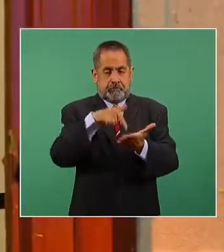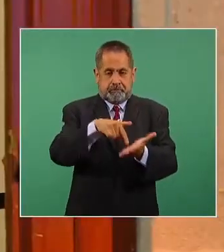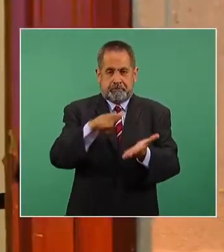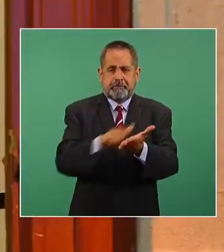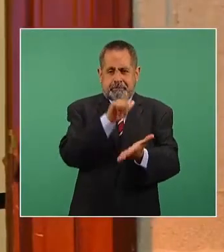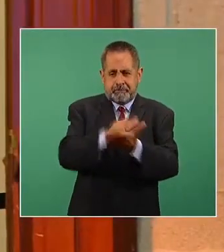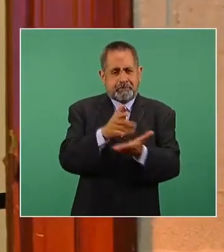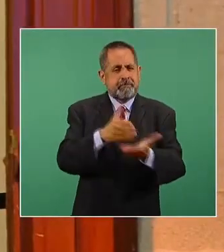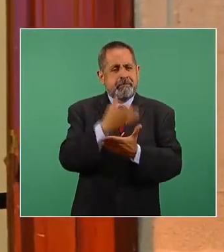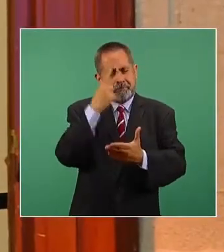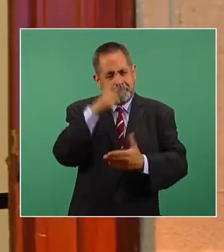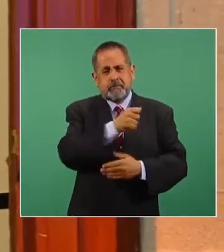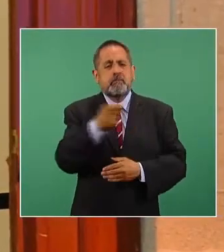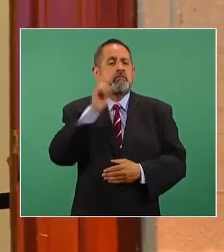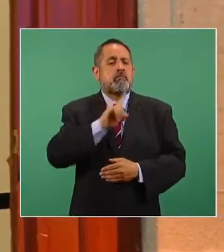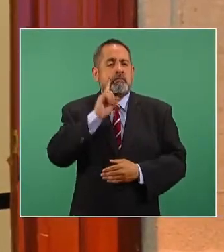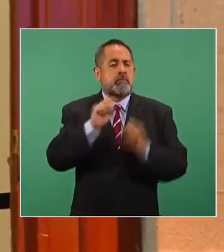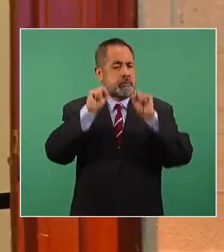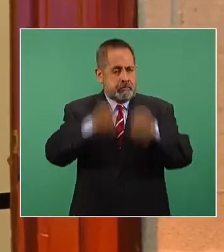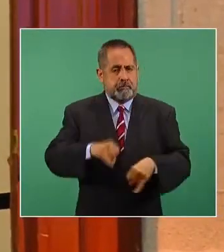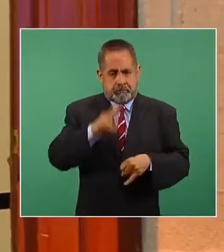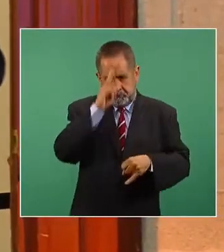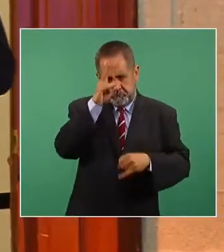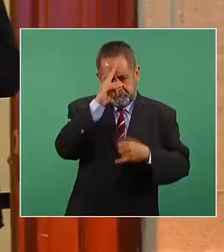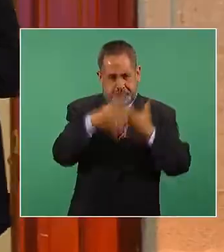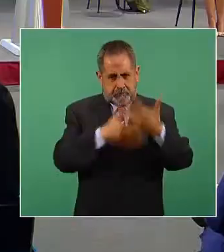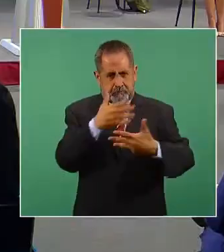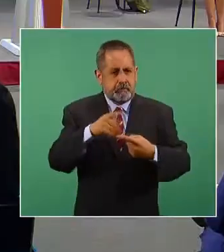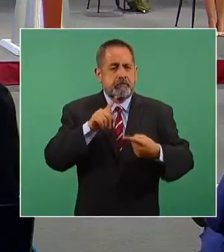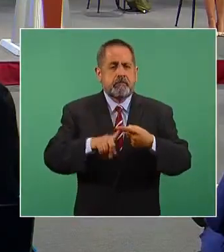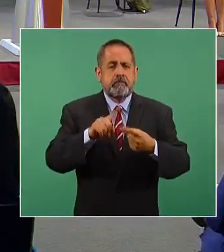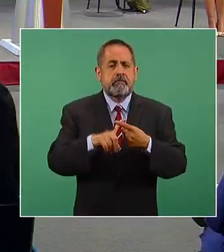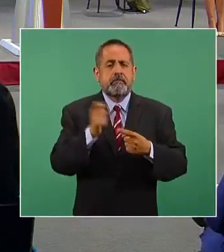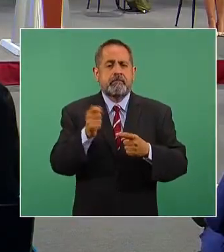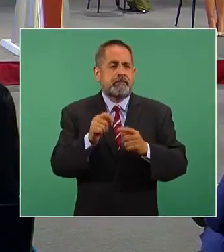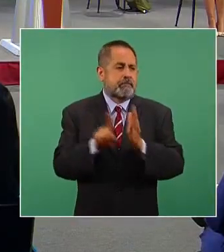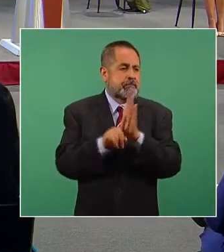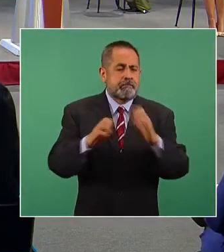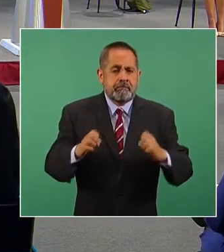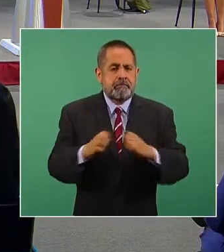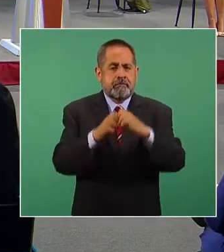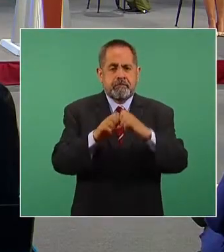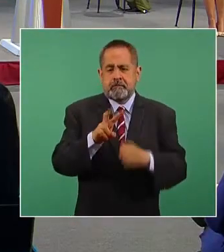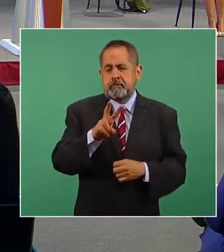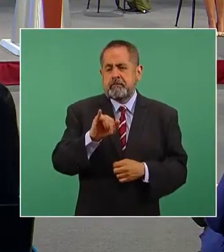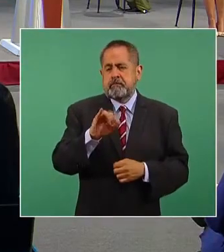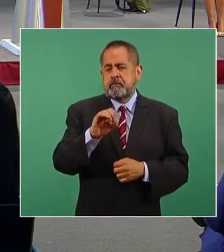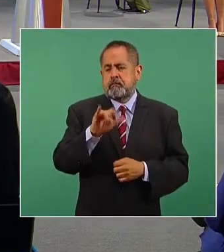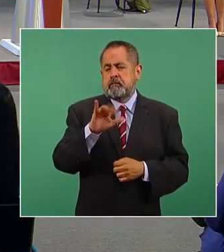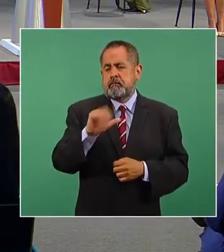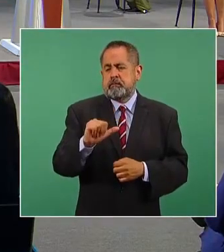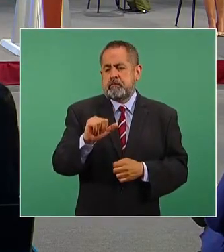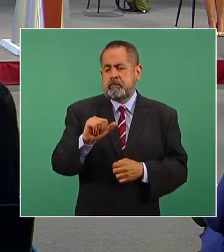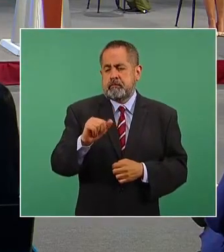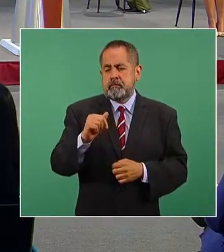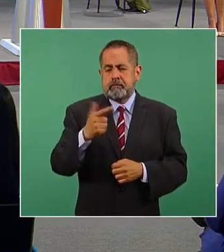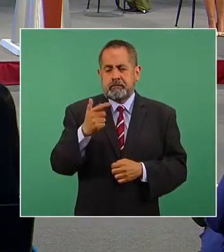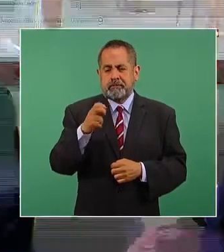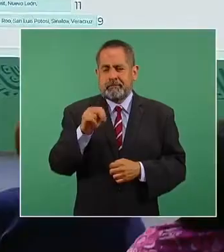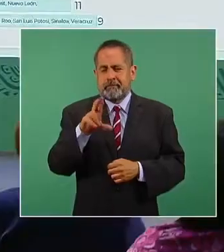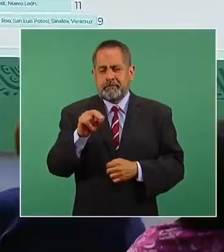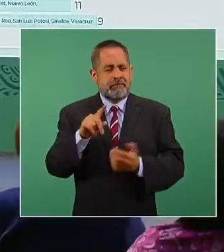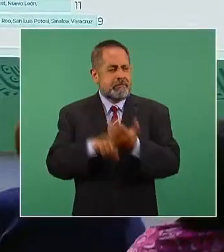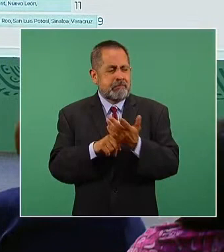a las Mujeres a una Vida Libre de Violencia, es la alerta de violencia de género. La alerta de violencia de género